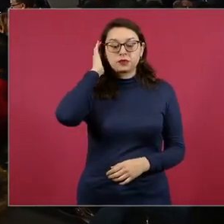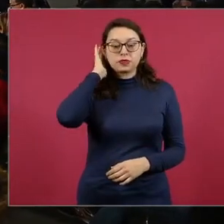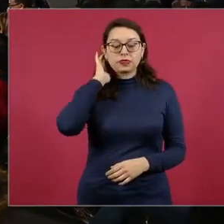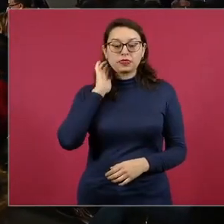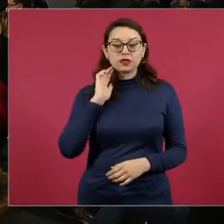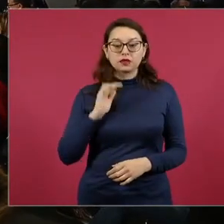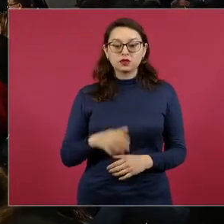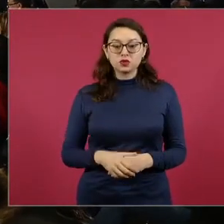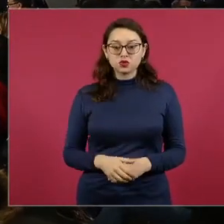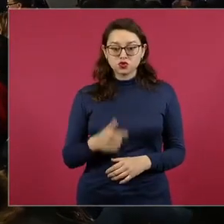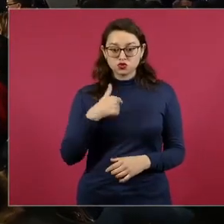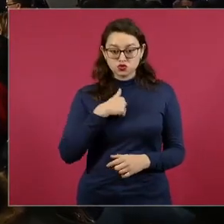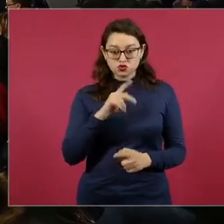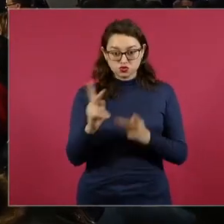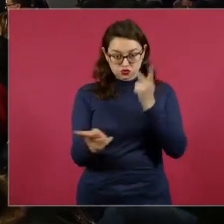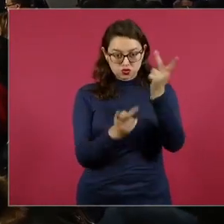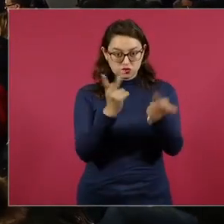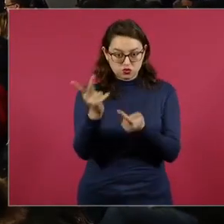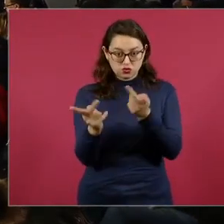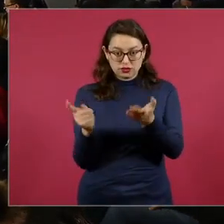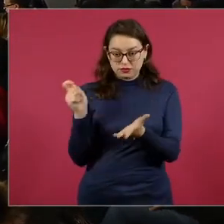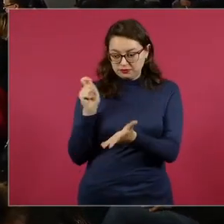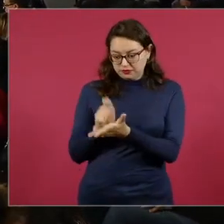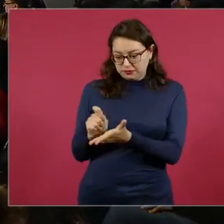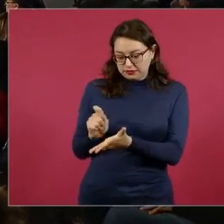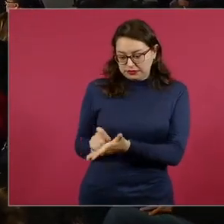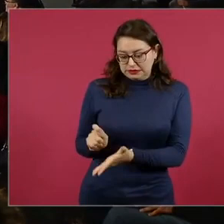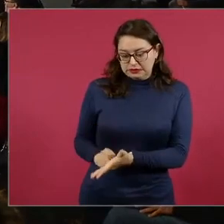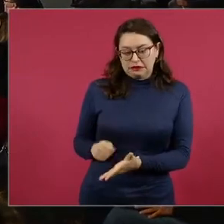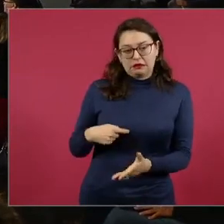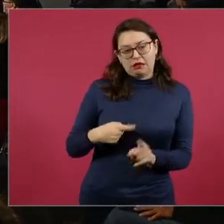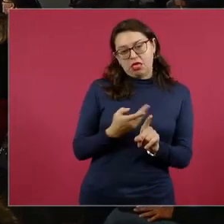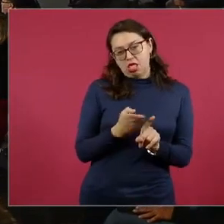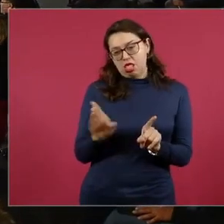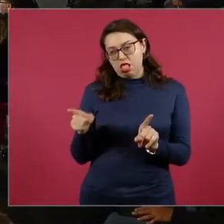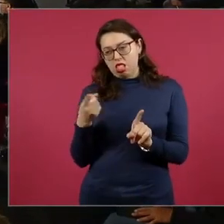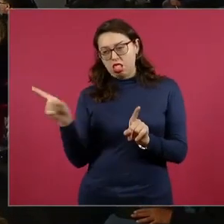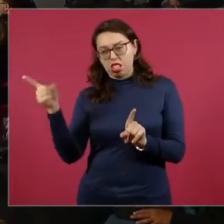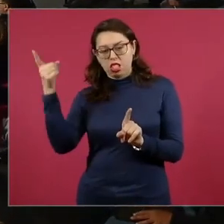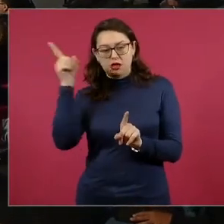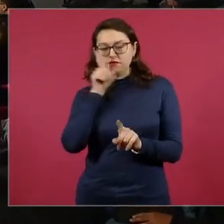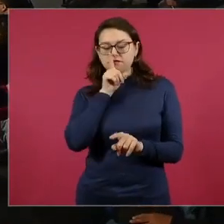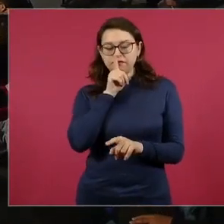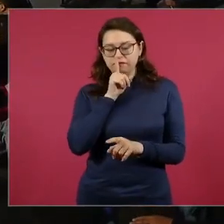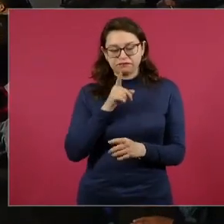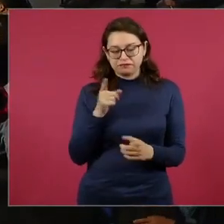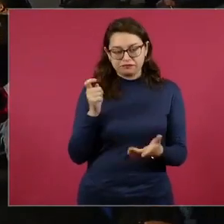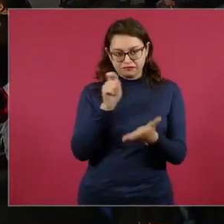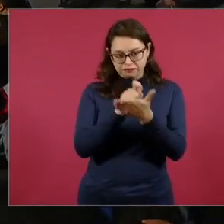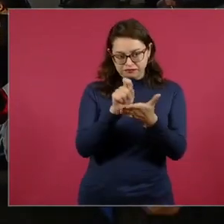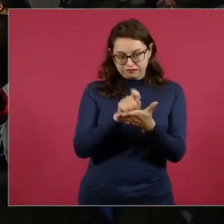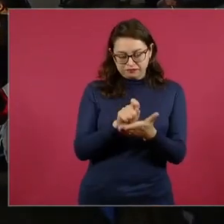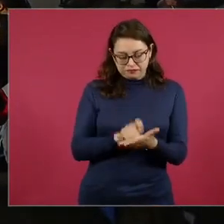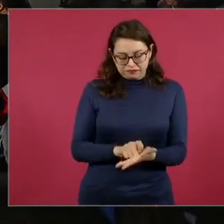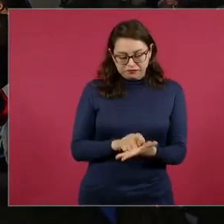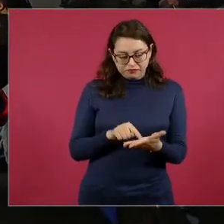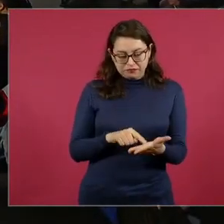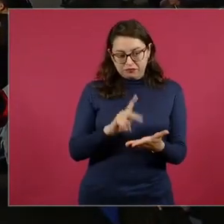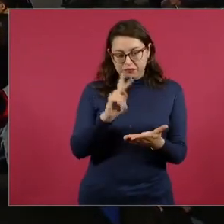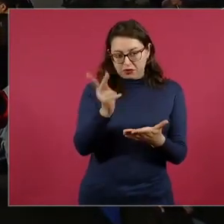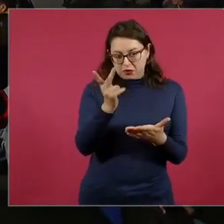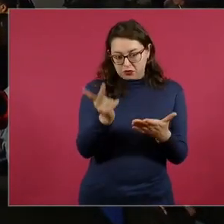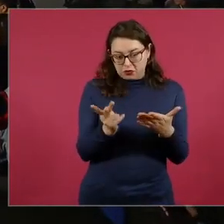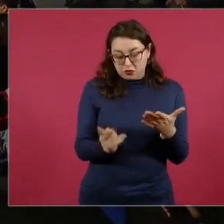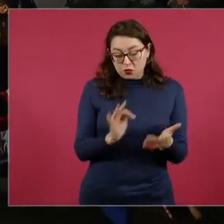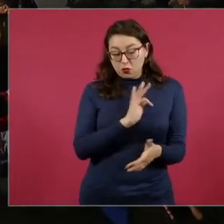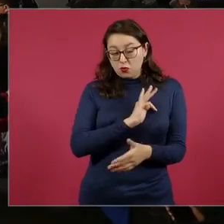Tengo algunas preguntas anotadas para no abrirme tanto. Solamente quisiera también el que se pudieran